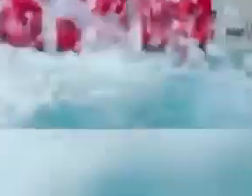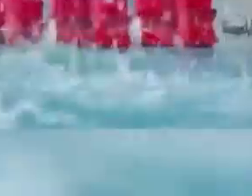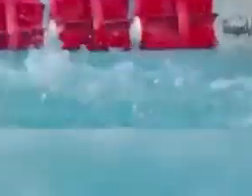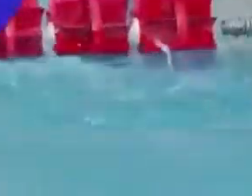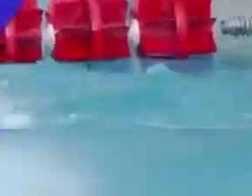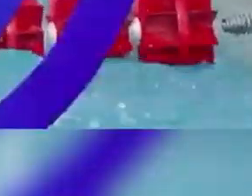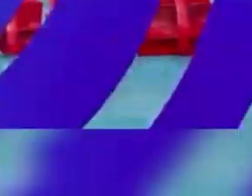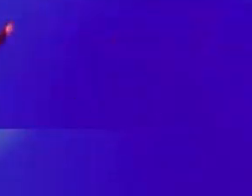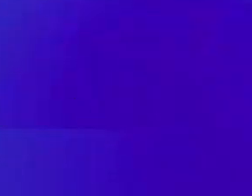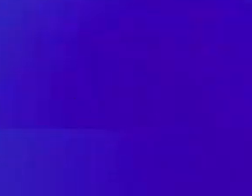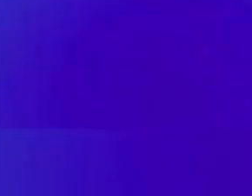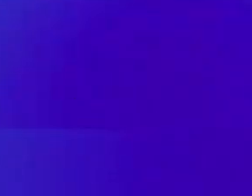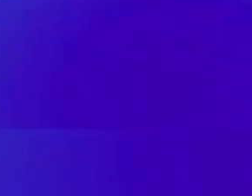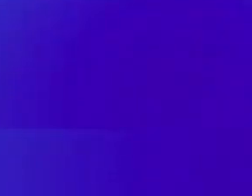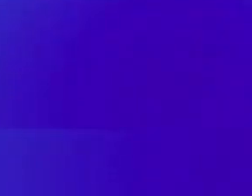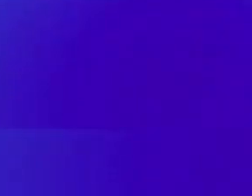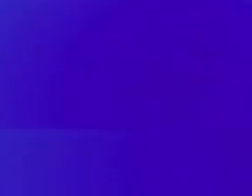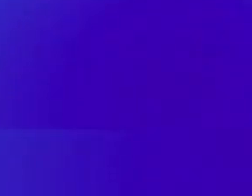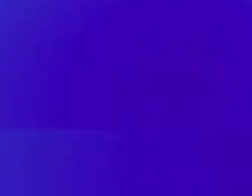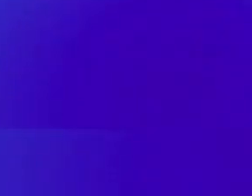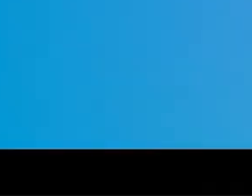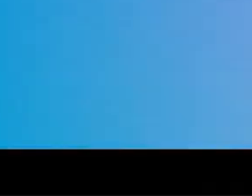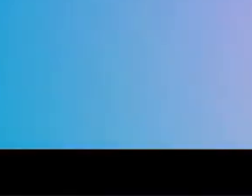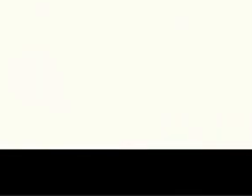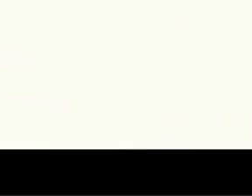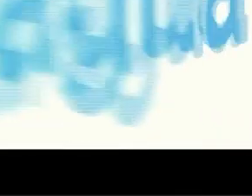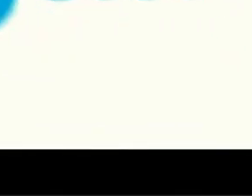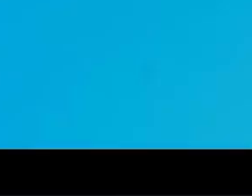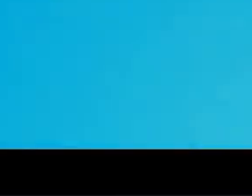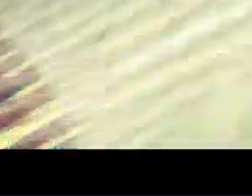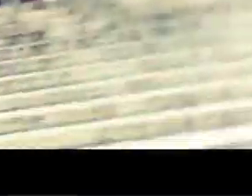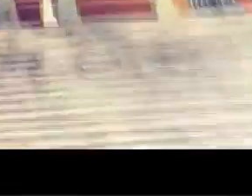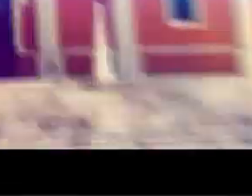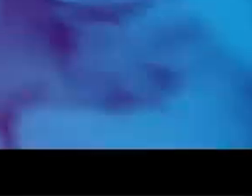Richardson. Alcaldía de Managua. Buen gobierno.